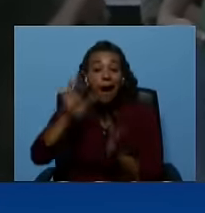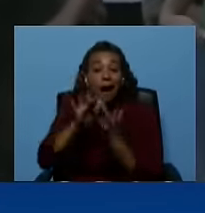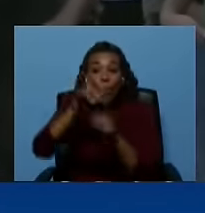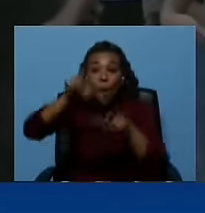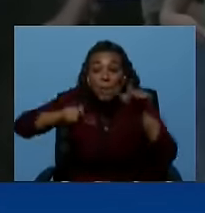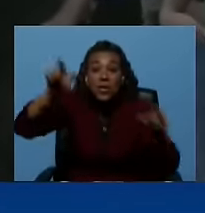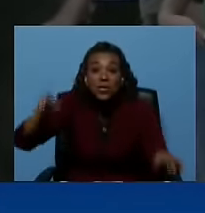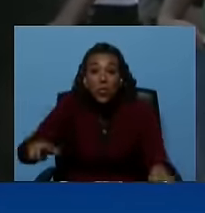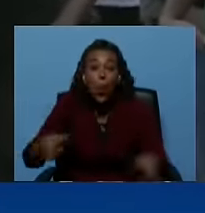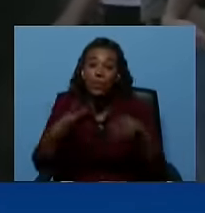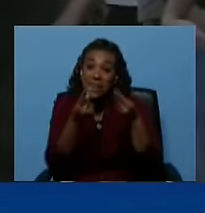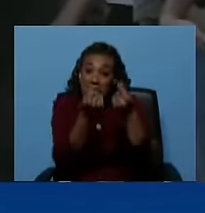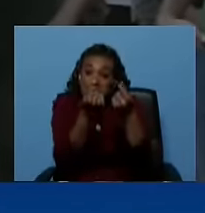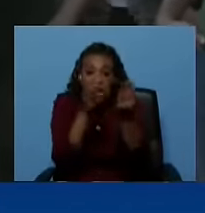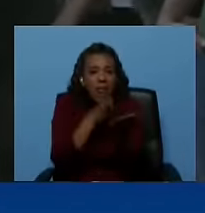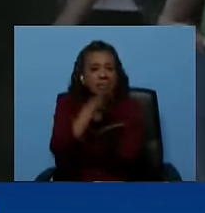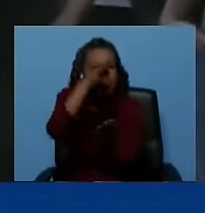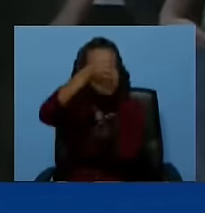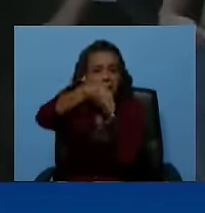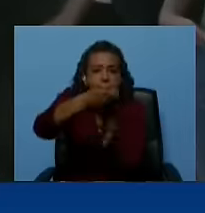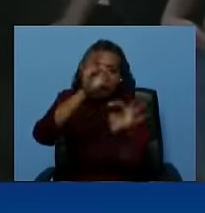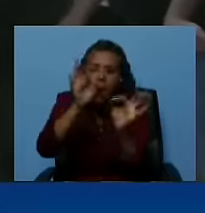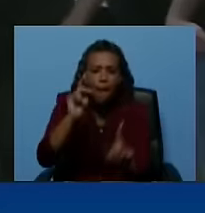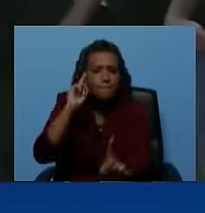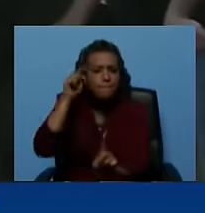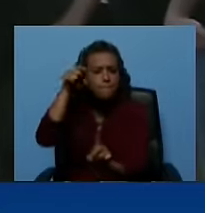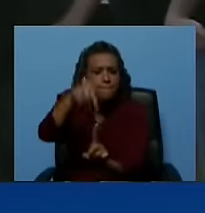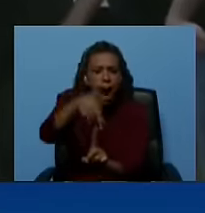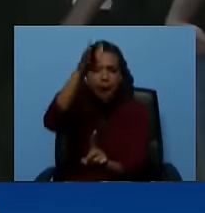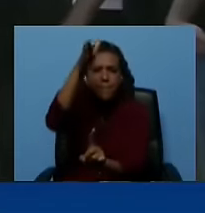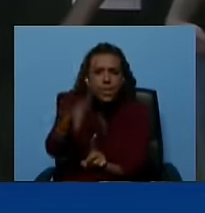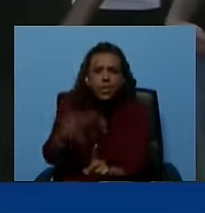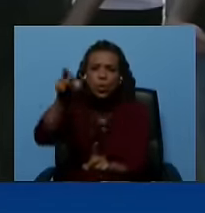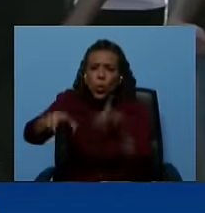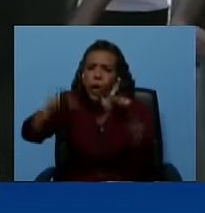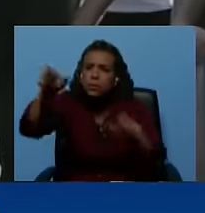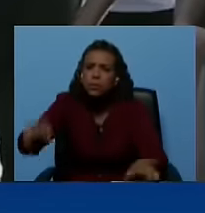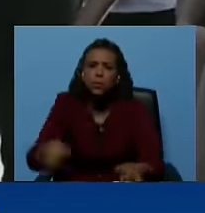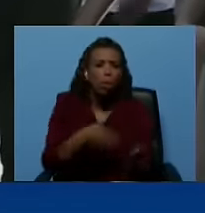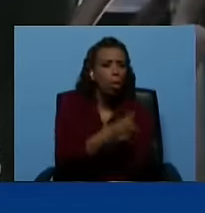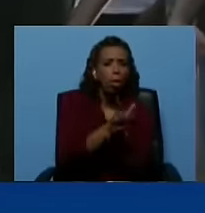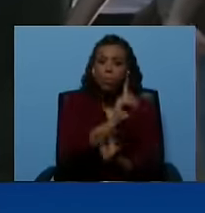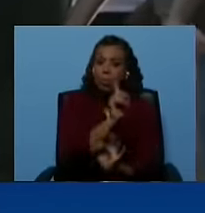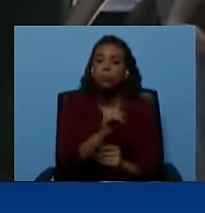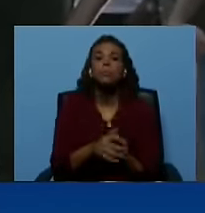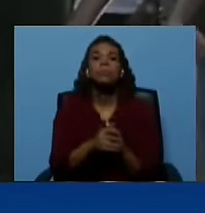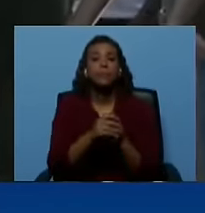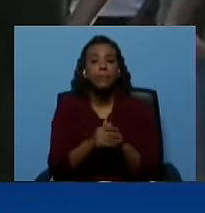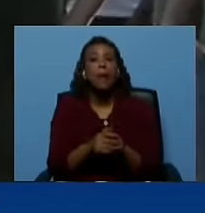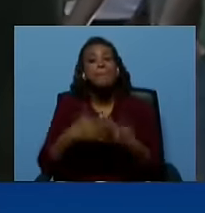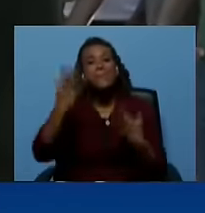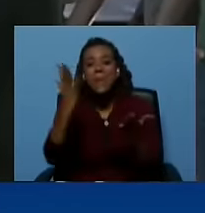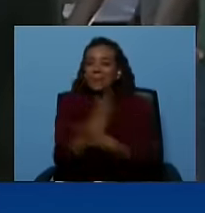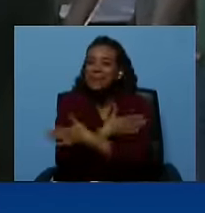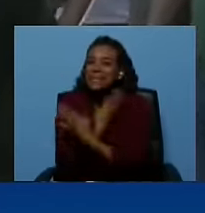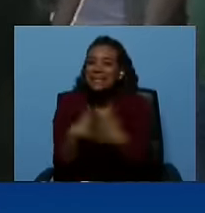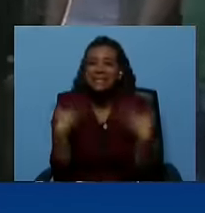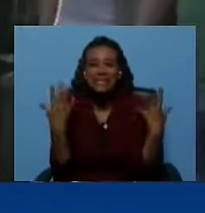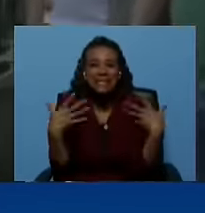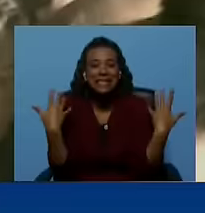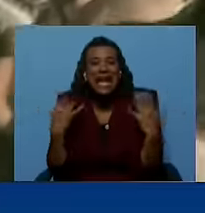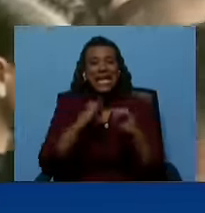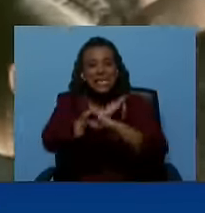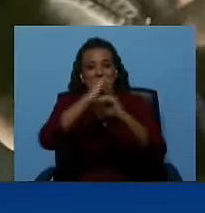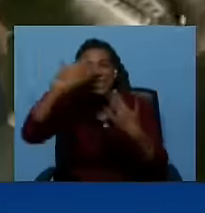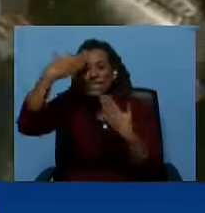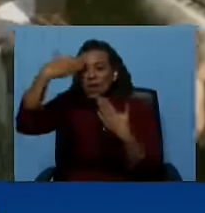gente y los recursos del país invertirlos en el territorio en la necesidad del pueblo me alegra mucho saludarlos les